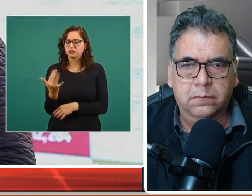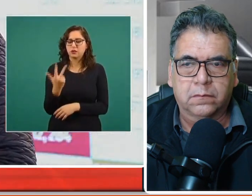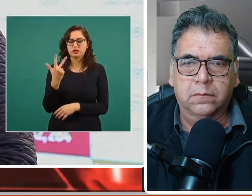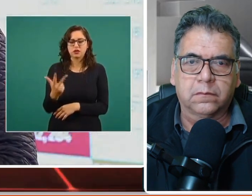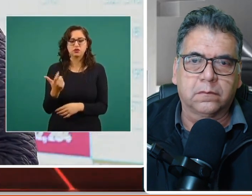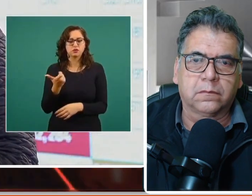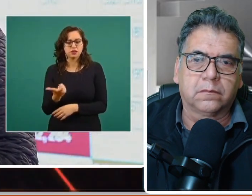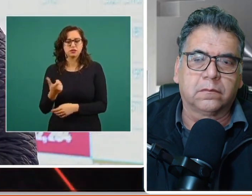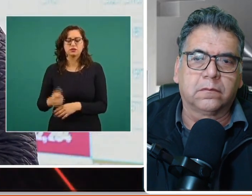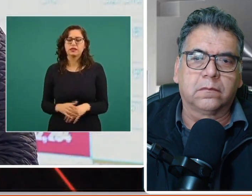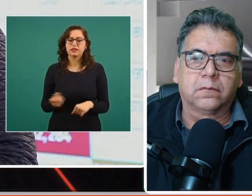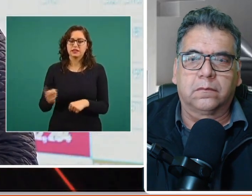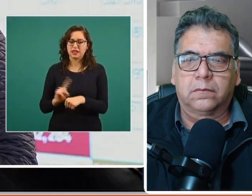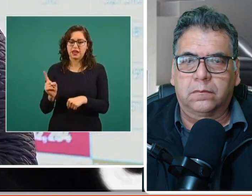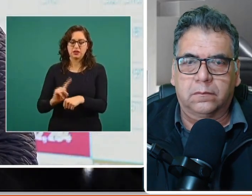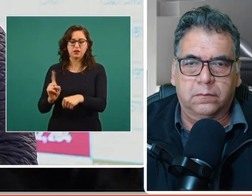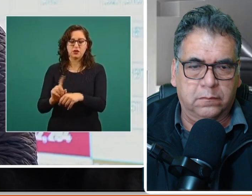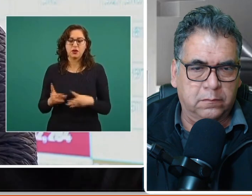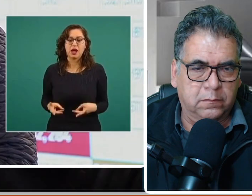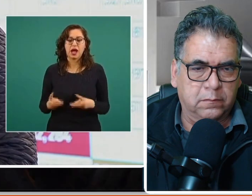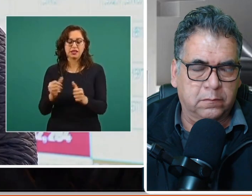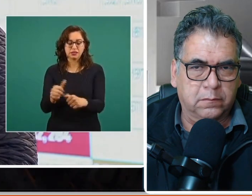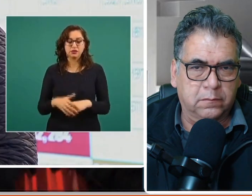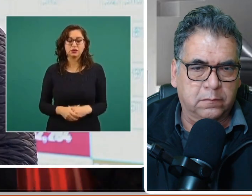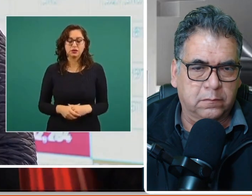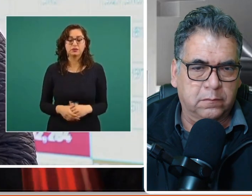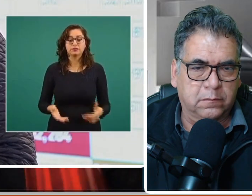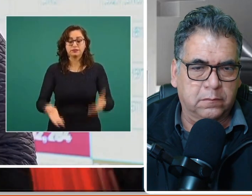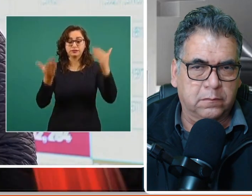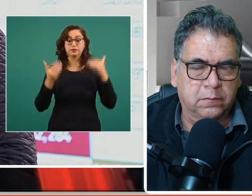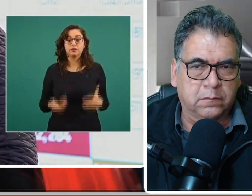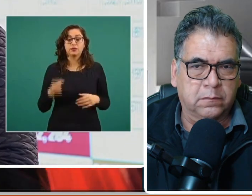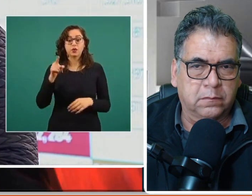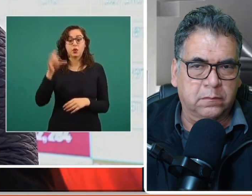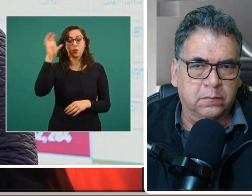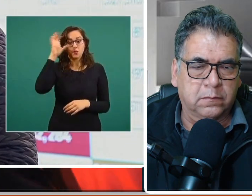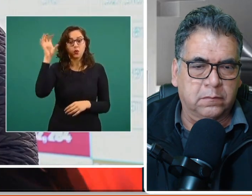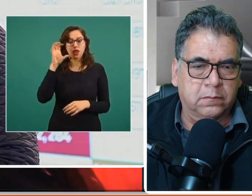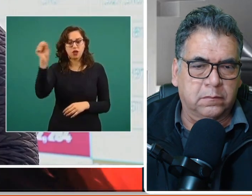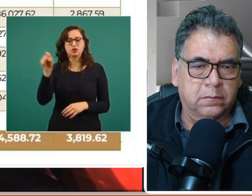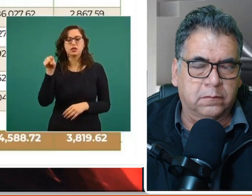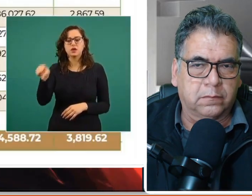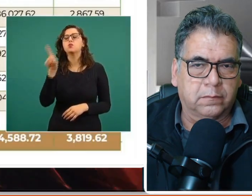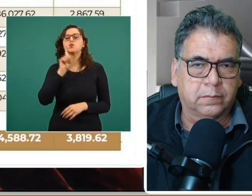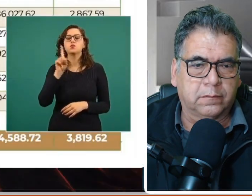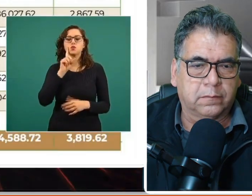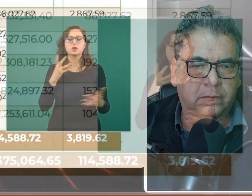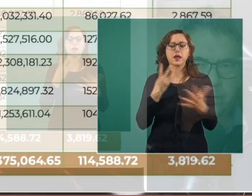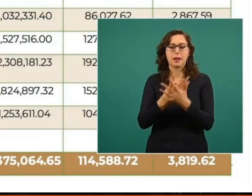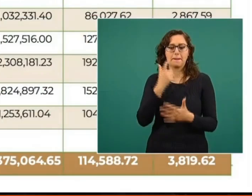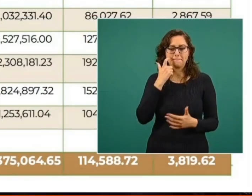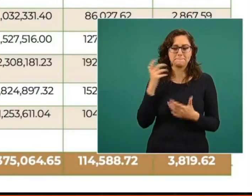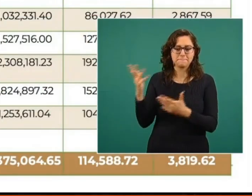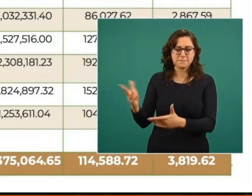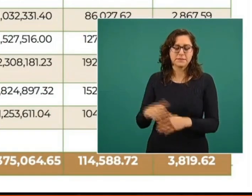2,558. Voy a poner el ejemplo del femenil de Morelos. También de estos 8 centros